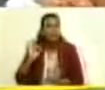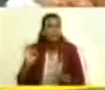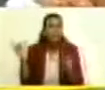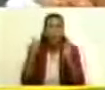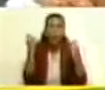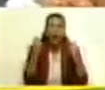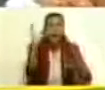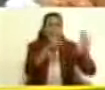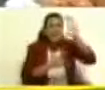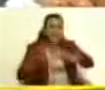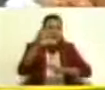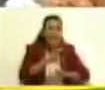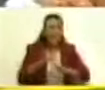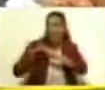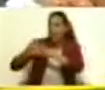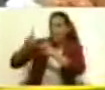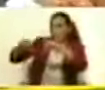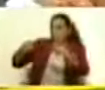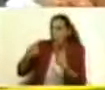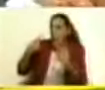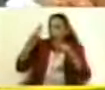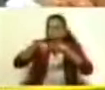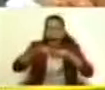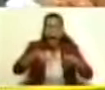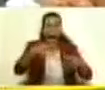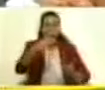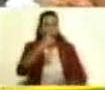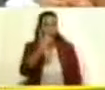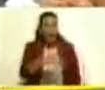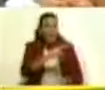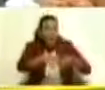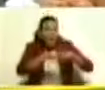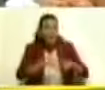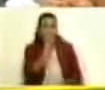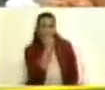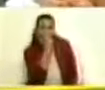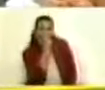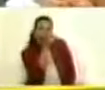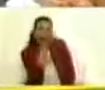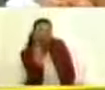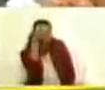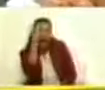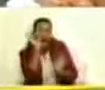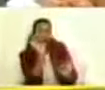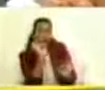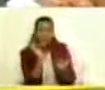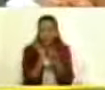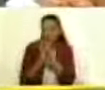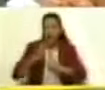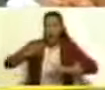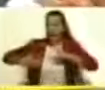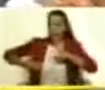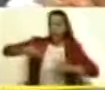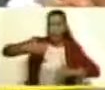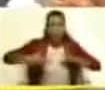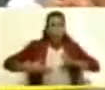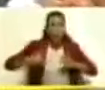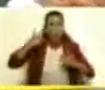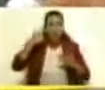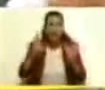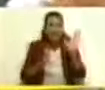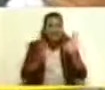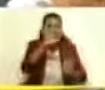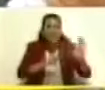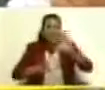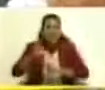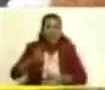la ciencia, la tecnología, con iniciativas de innovación, la robótica y otros desarrollos